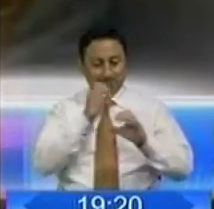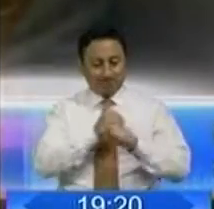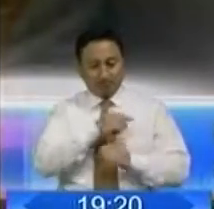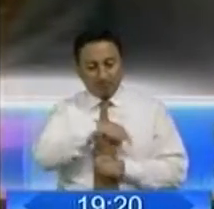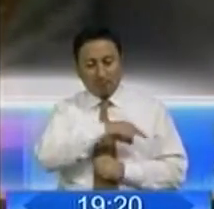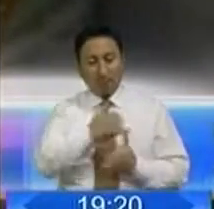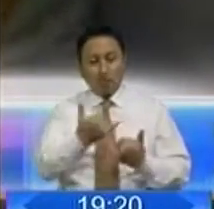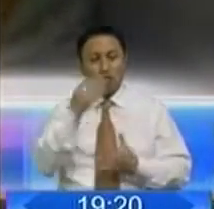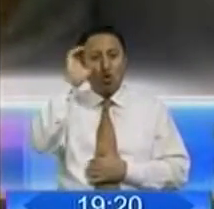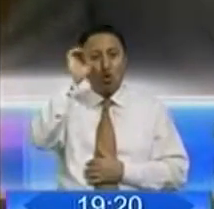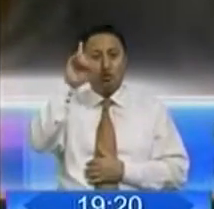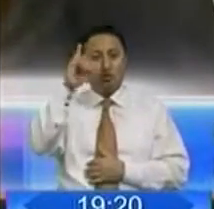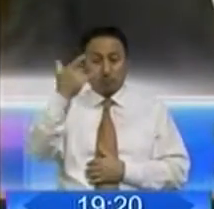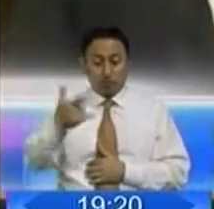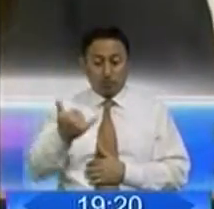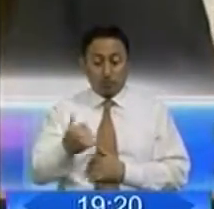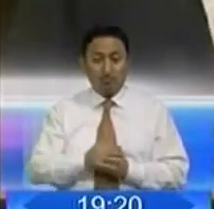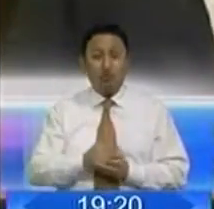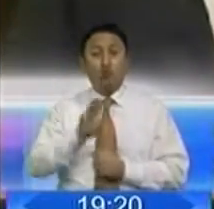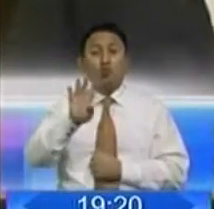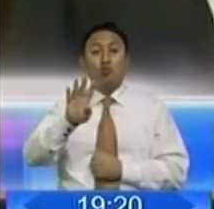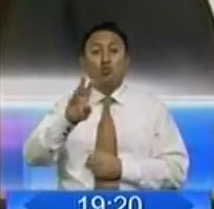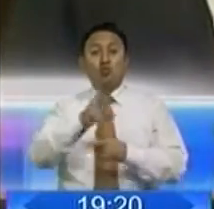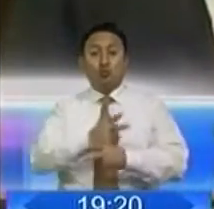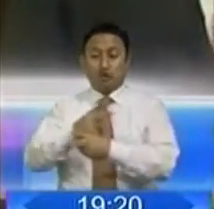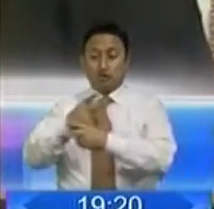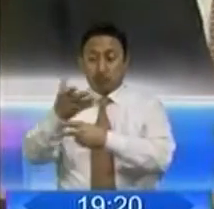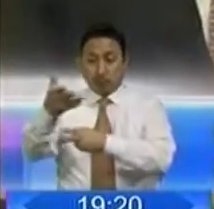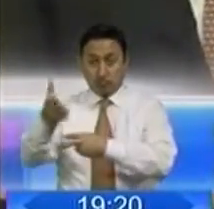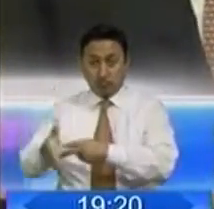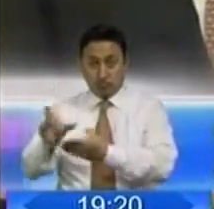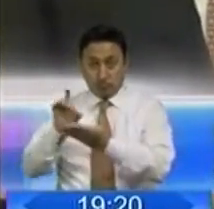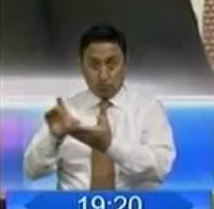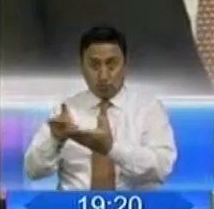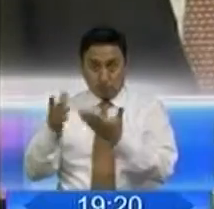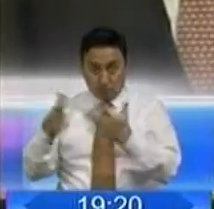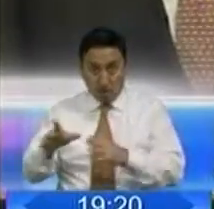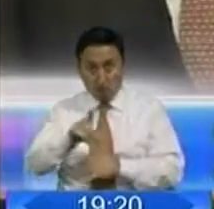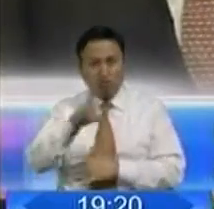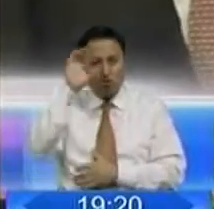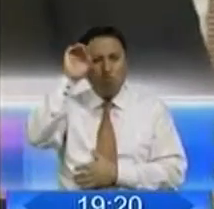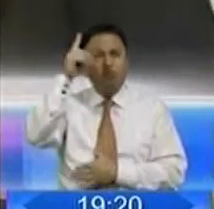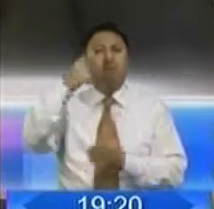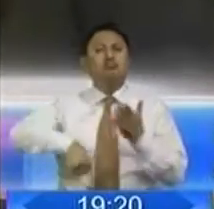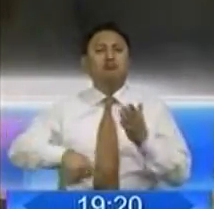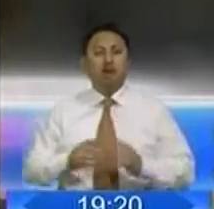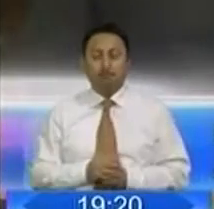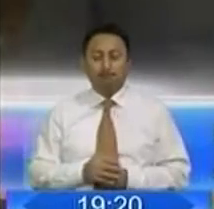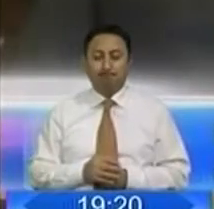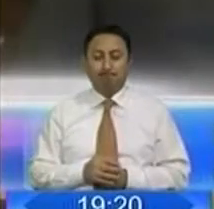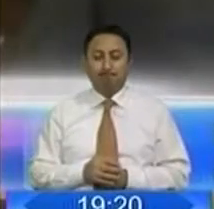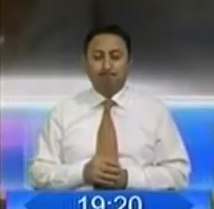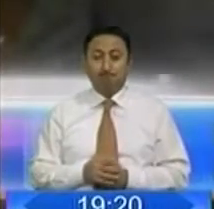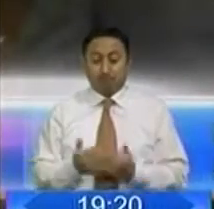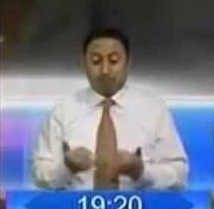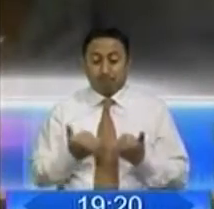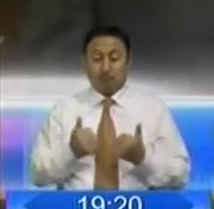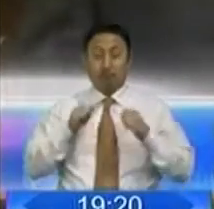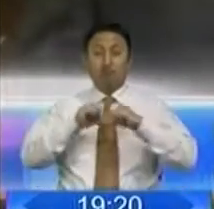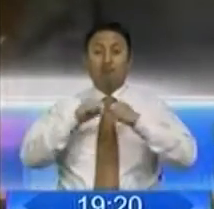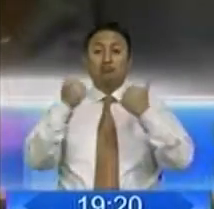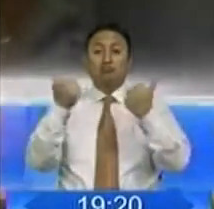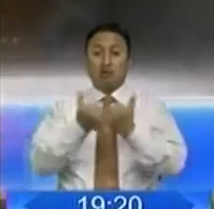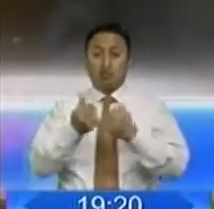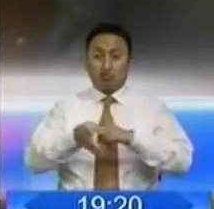después de que se ha destituido y censurado a estos 4 consejeros del Consejo de Participación? La Asamblea Nacional el día de hoy le ha dado una respuesta